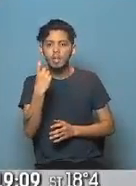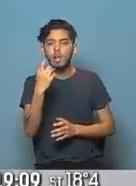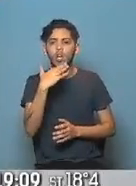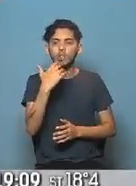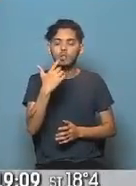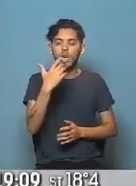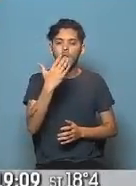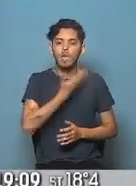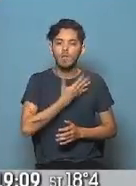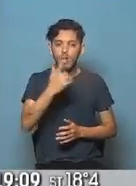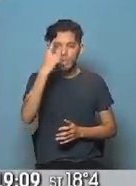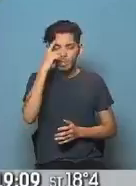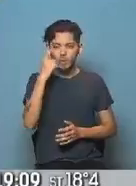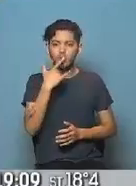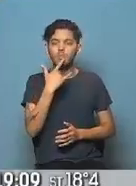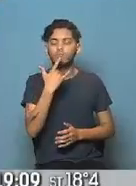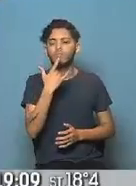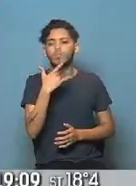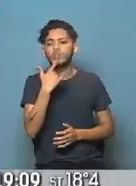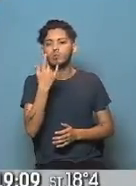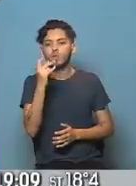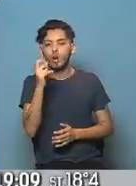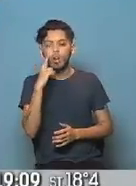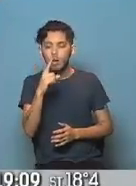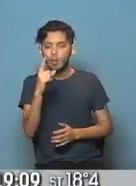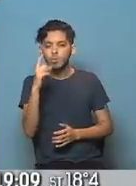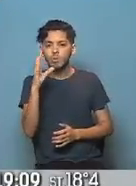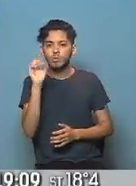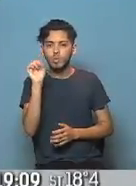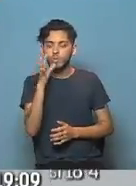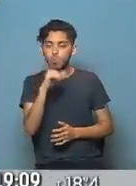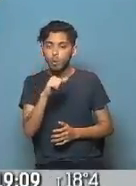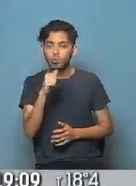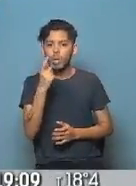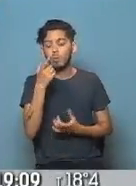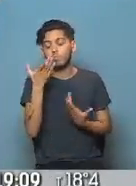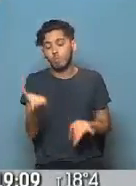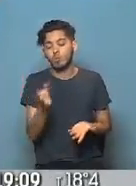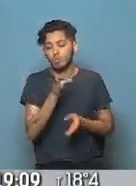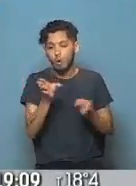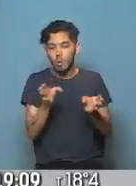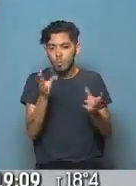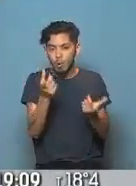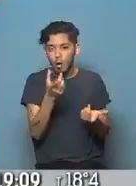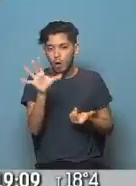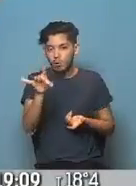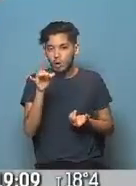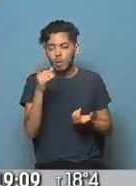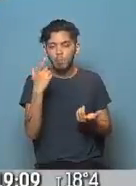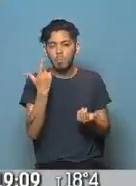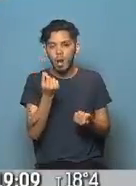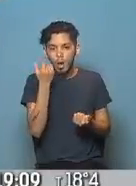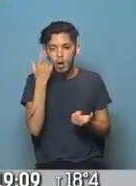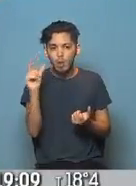JF-10 chinos, de los Sukhoi rusos. Bueno, finalmente nos quedamos con una opción que en precio y prestaciones